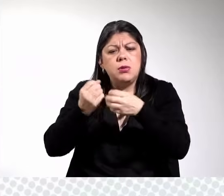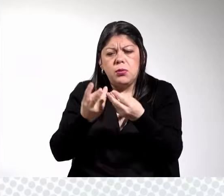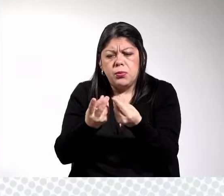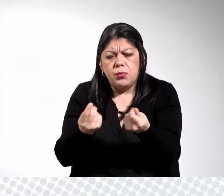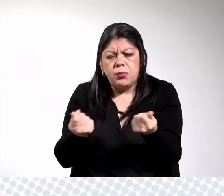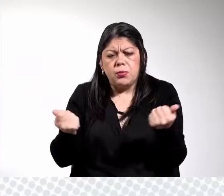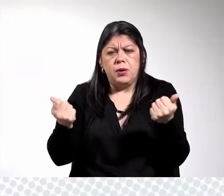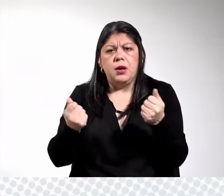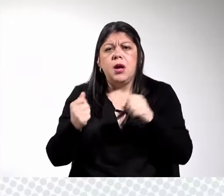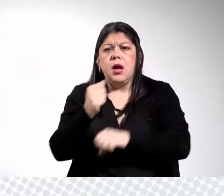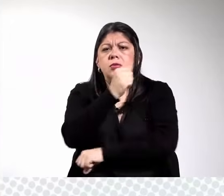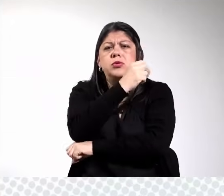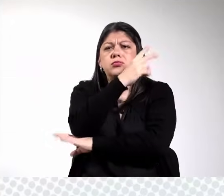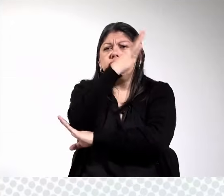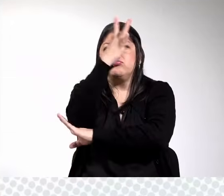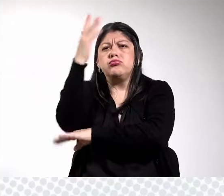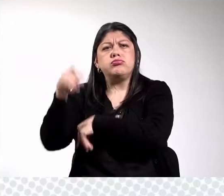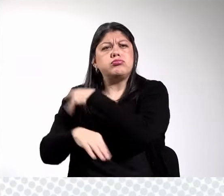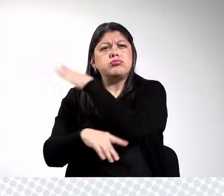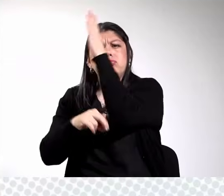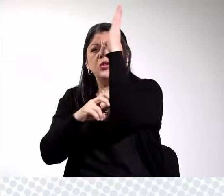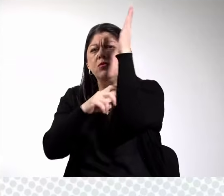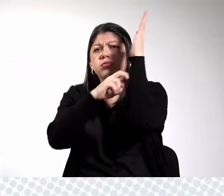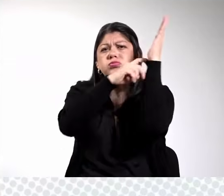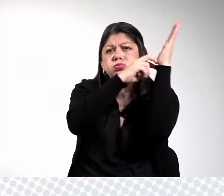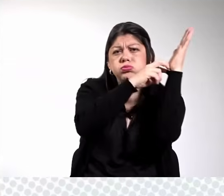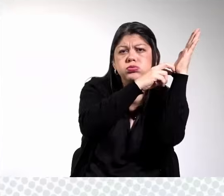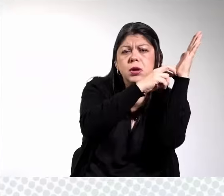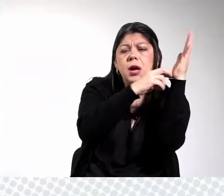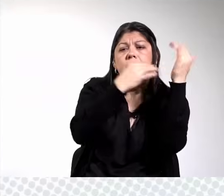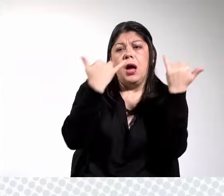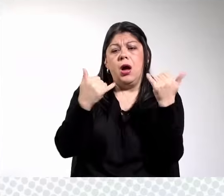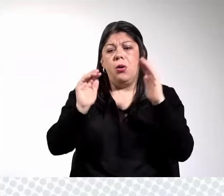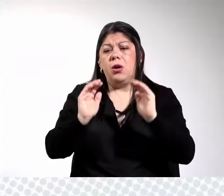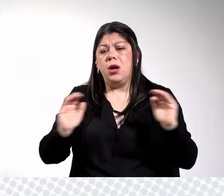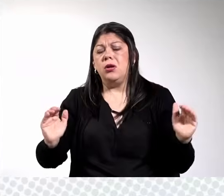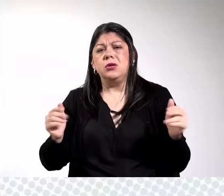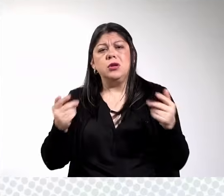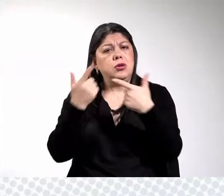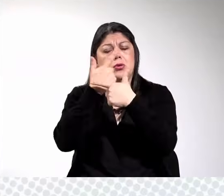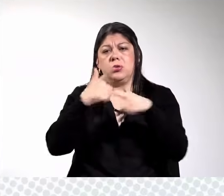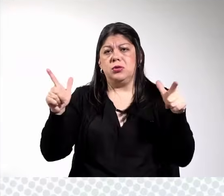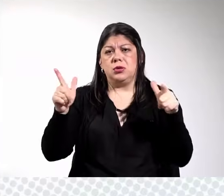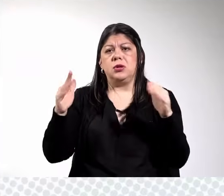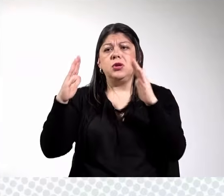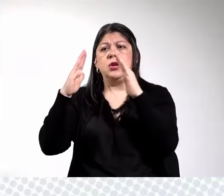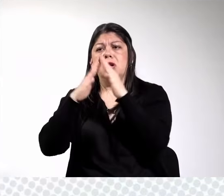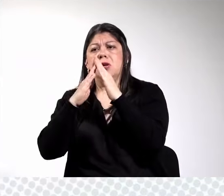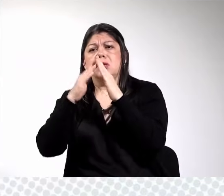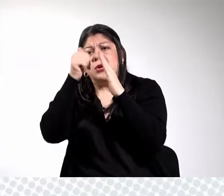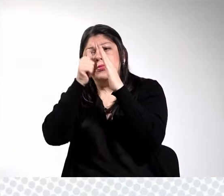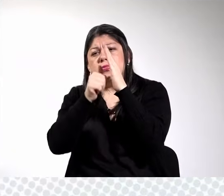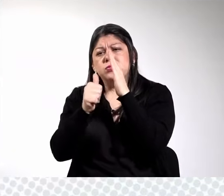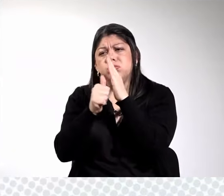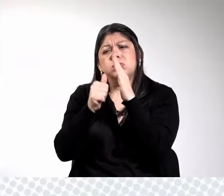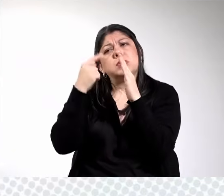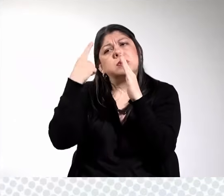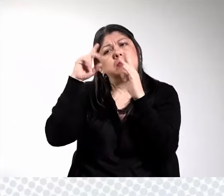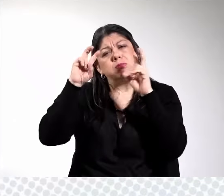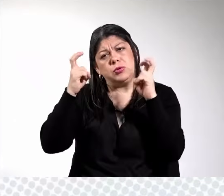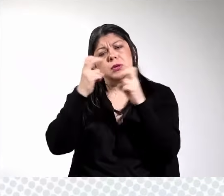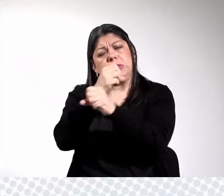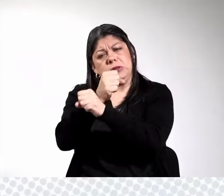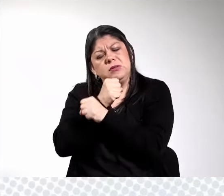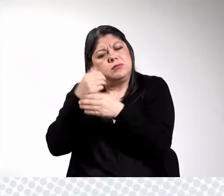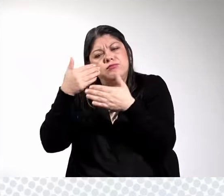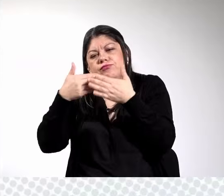subiéndome a un árbol. Ya o no hacemos eso, los niños no son libres, están encerrados hoy, por seguridad, por lo que sea. Entonces,